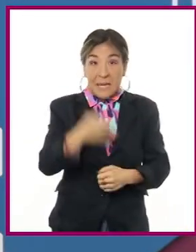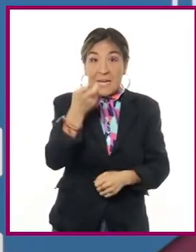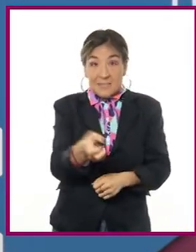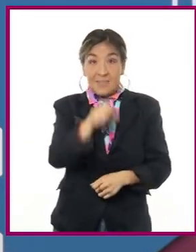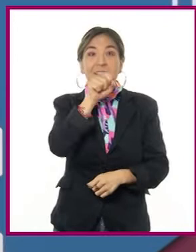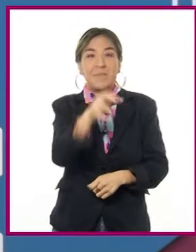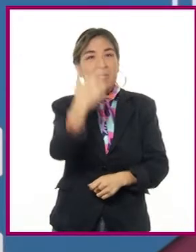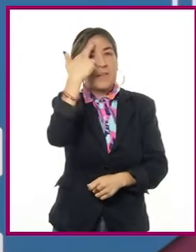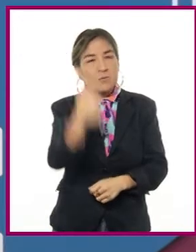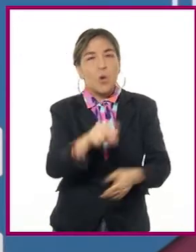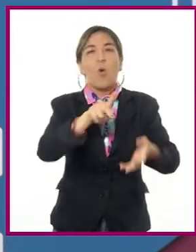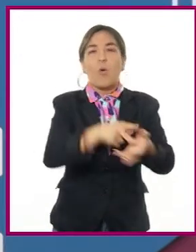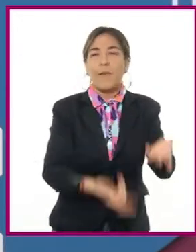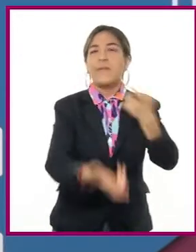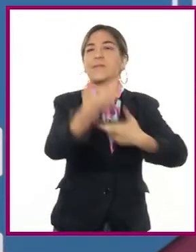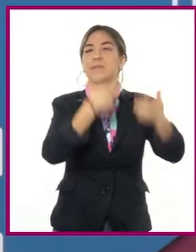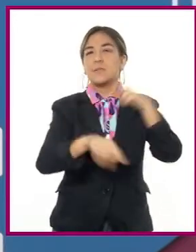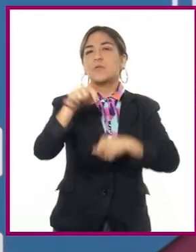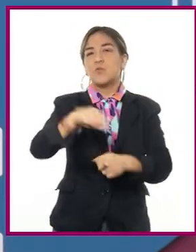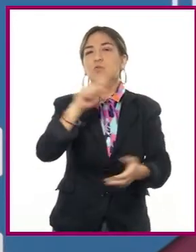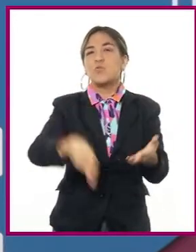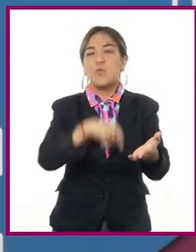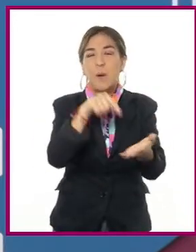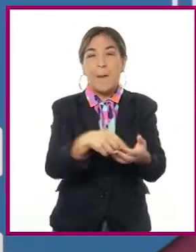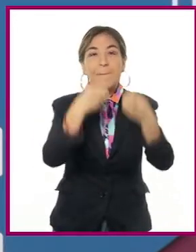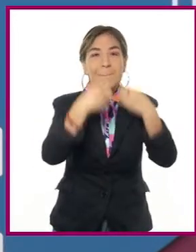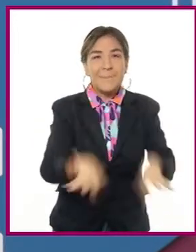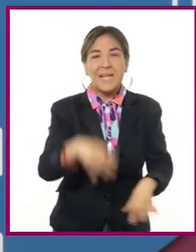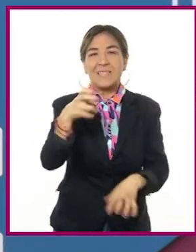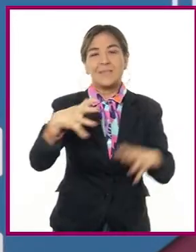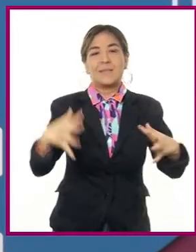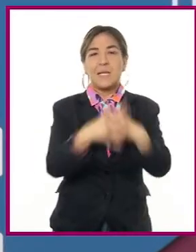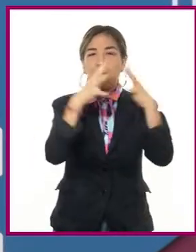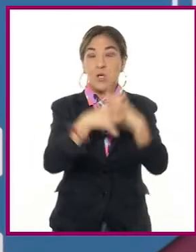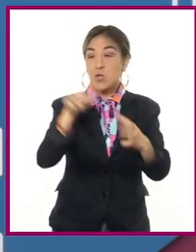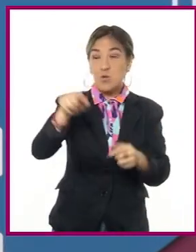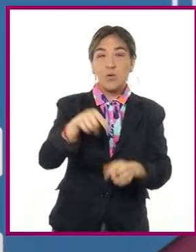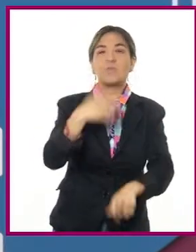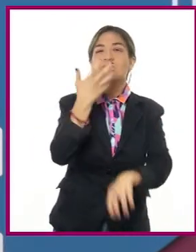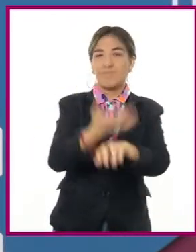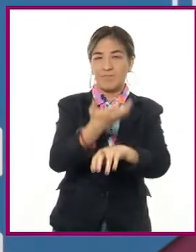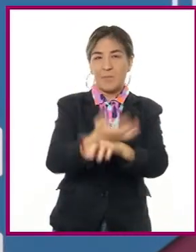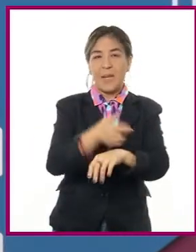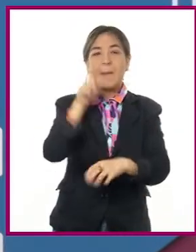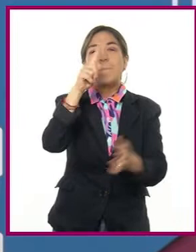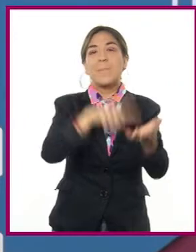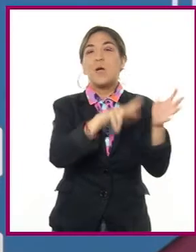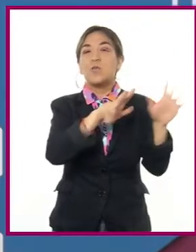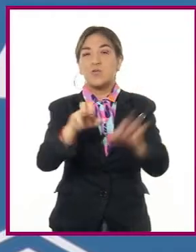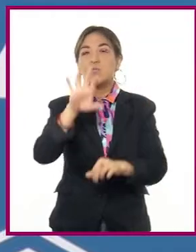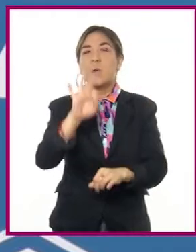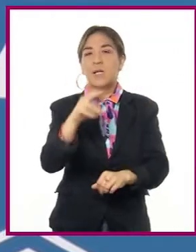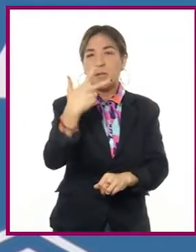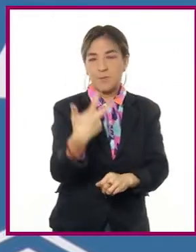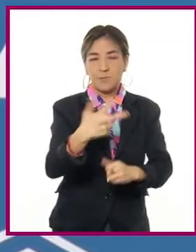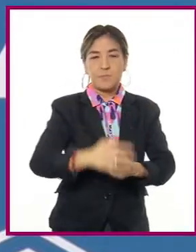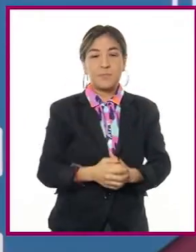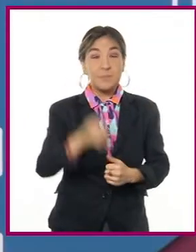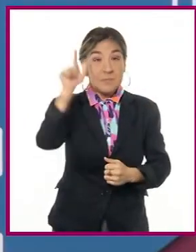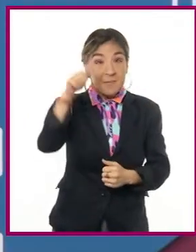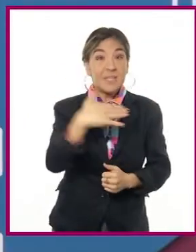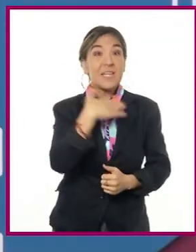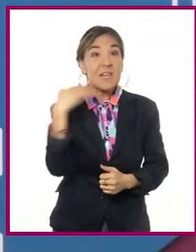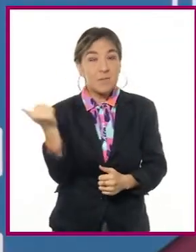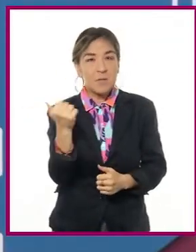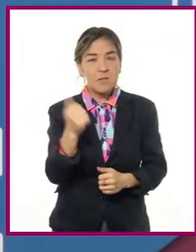esto recuperar los territorios perdidos en la guerra de intervención norteamericana de 1848. Alemania